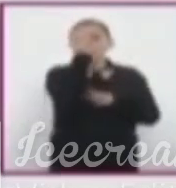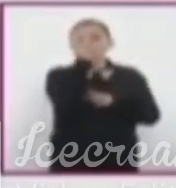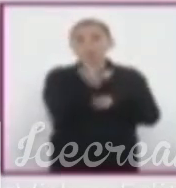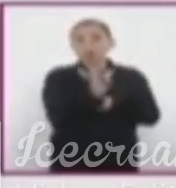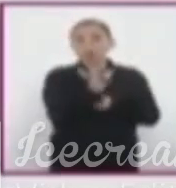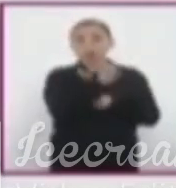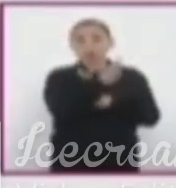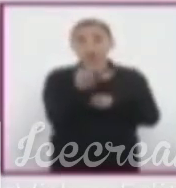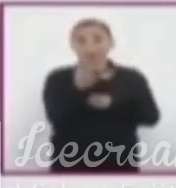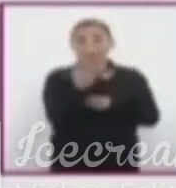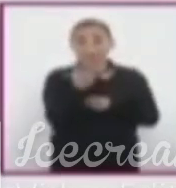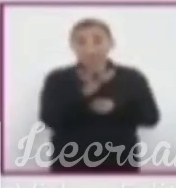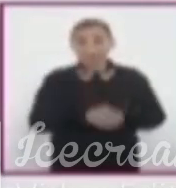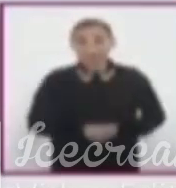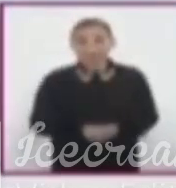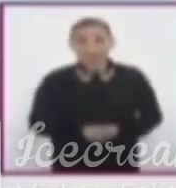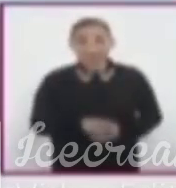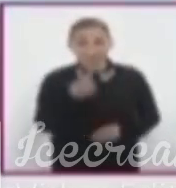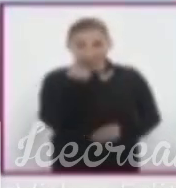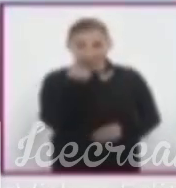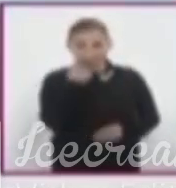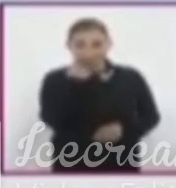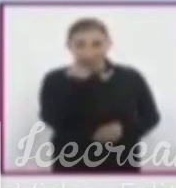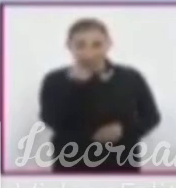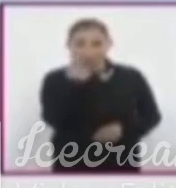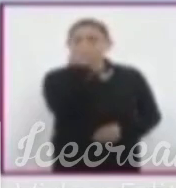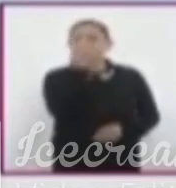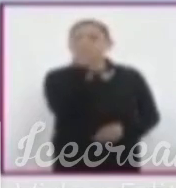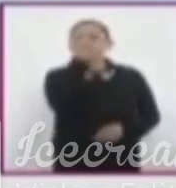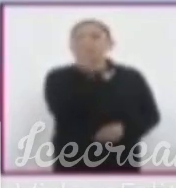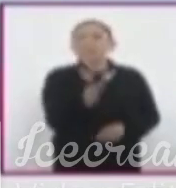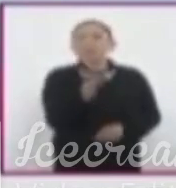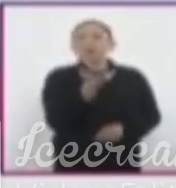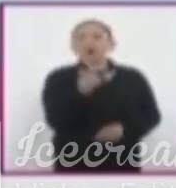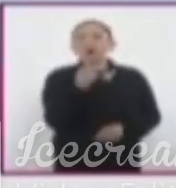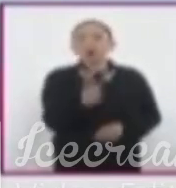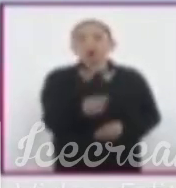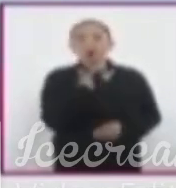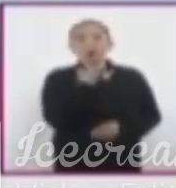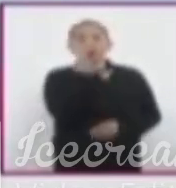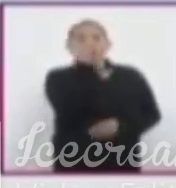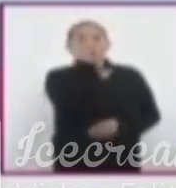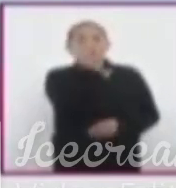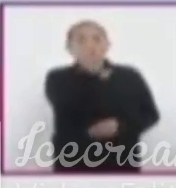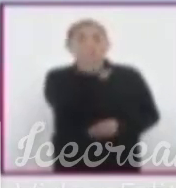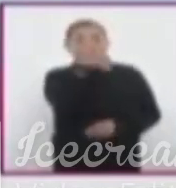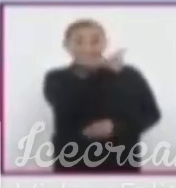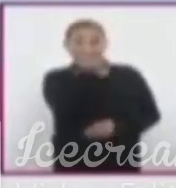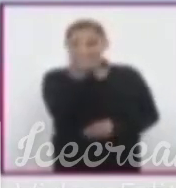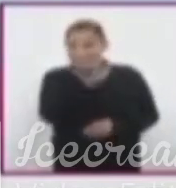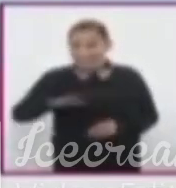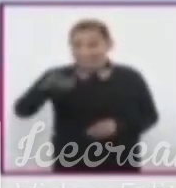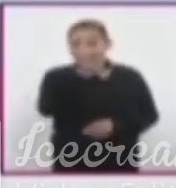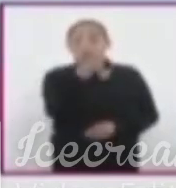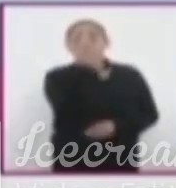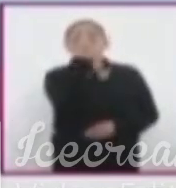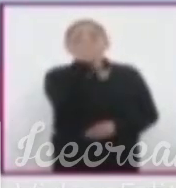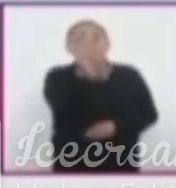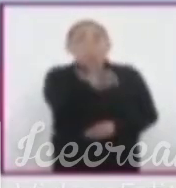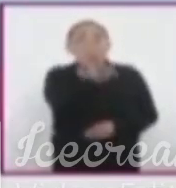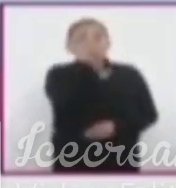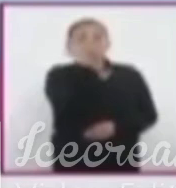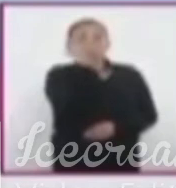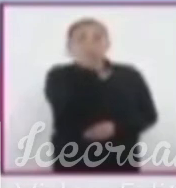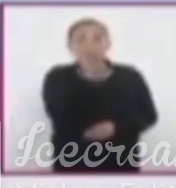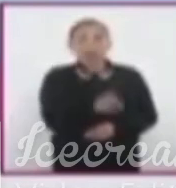de 250. El 1% representa una unidad de un total de 100.